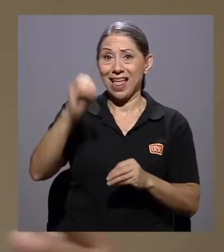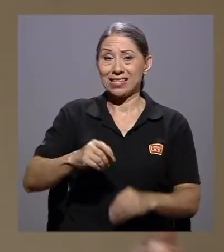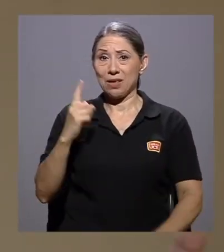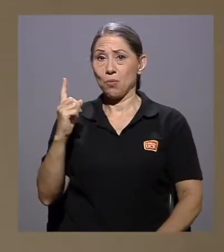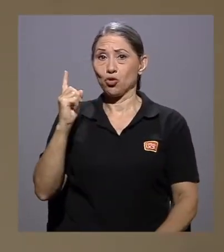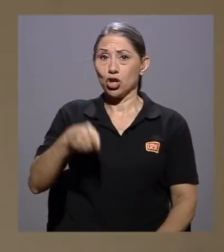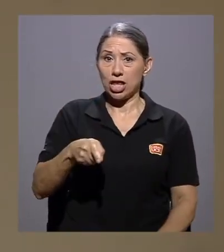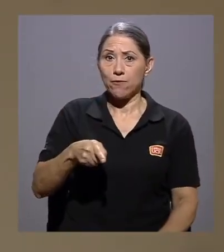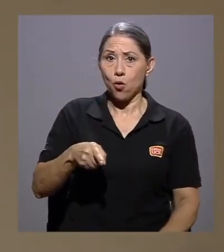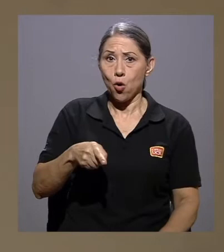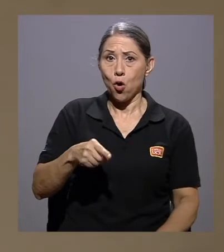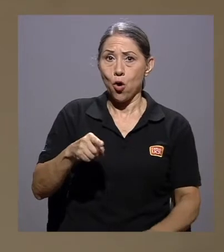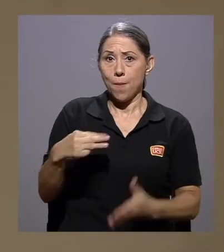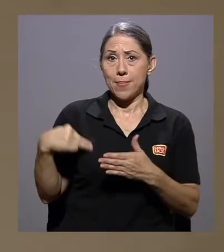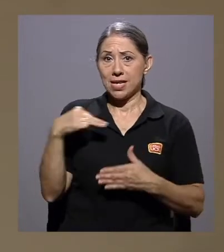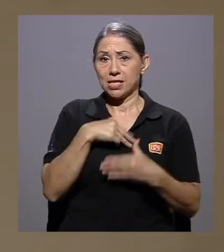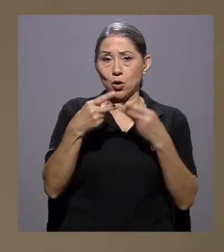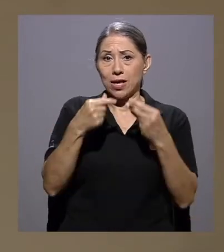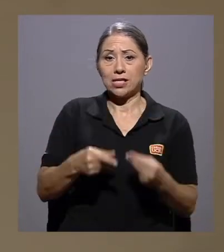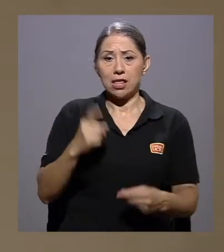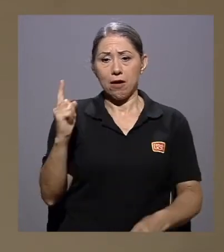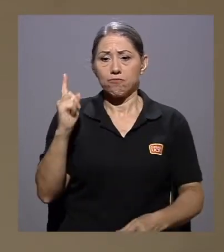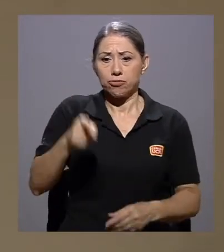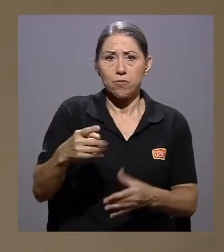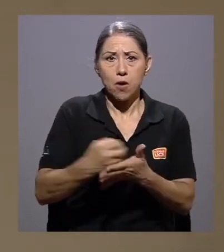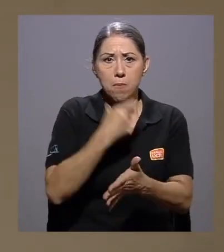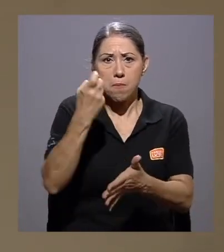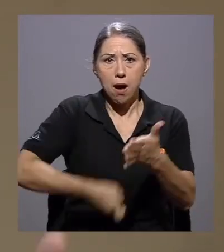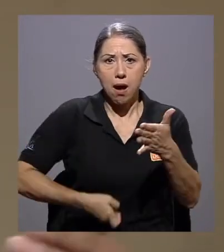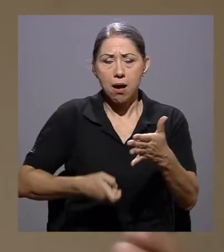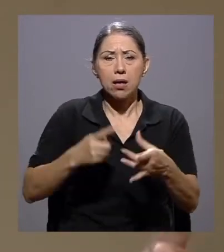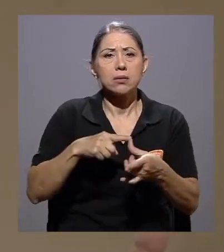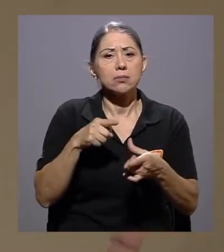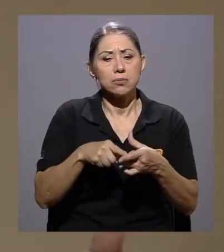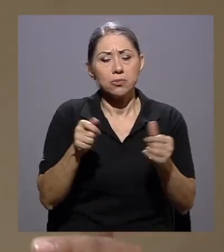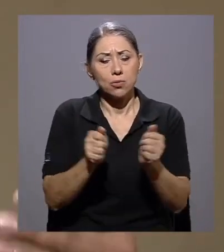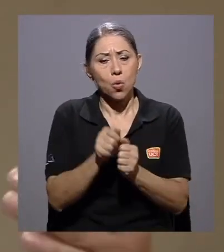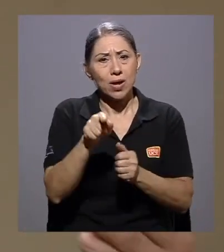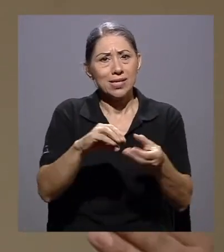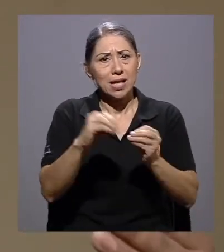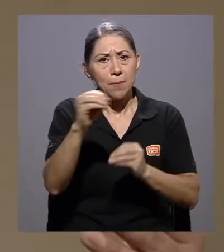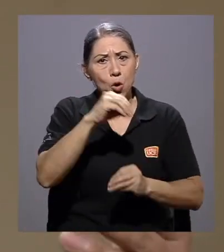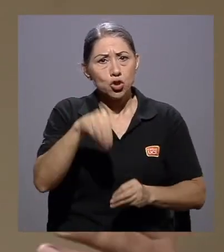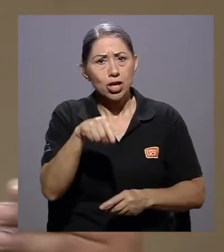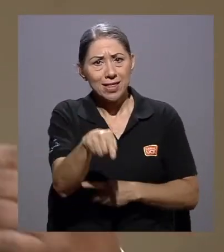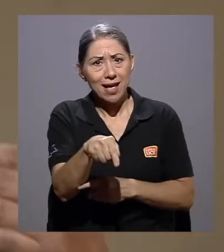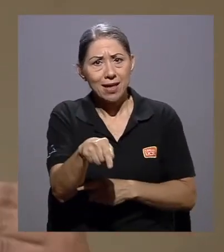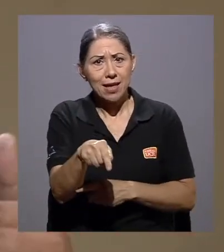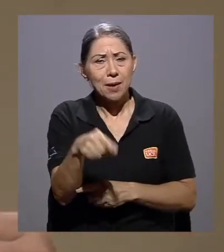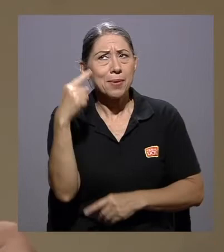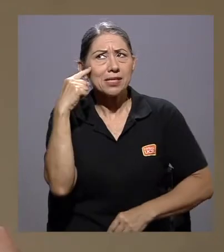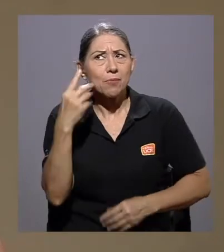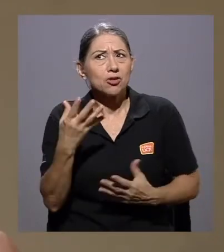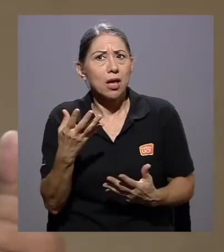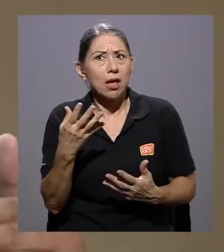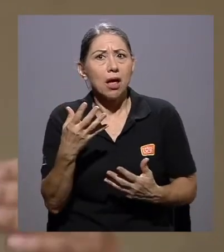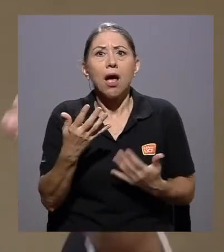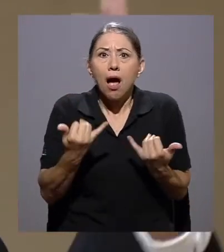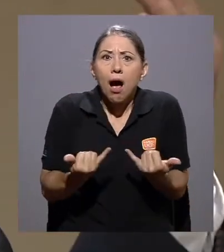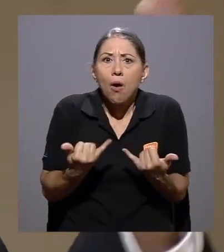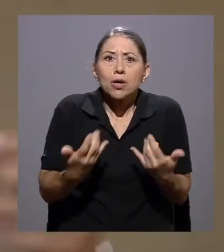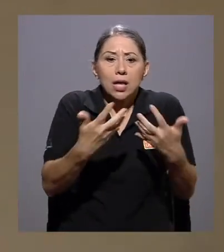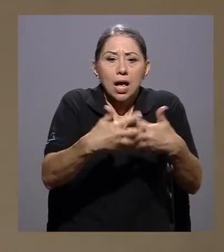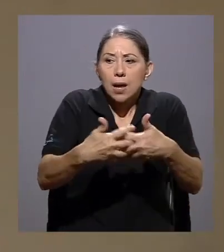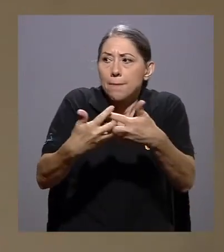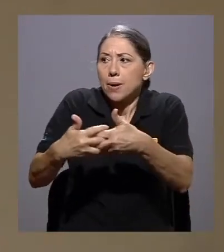tiene Hacienda, me parece que las empresas que en la coyuntura más bien han logrado